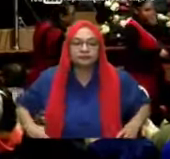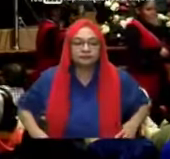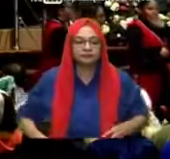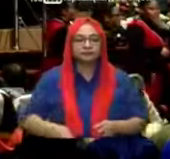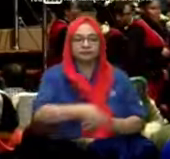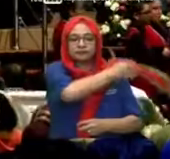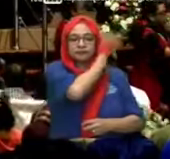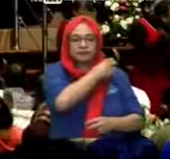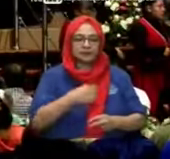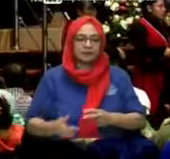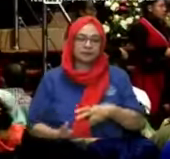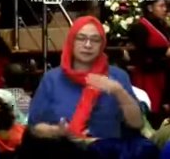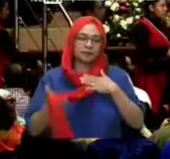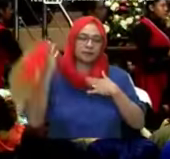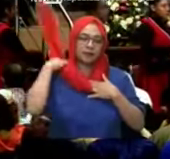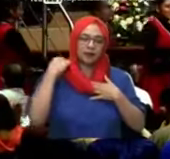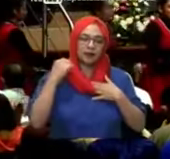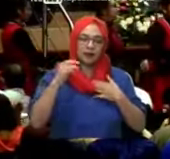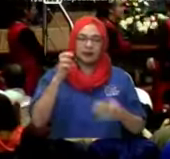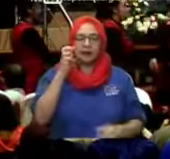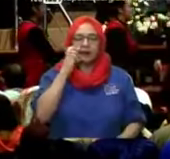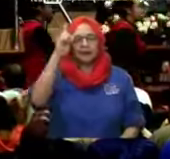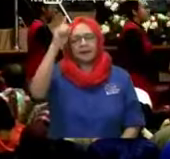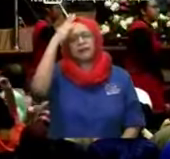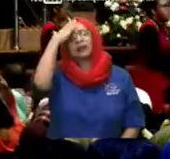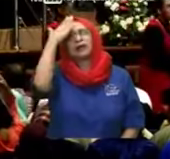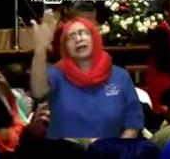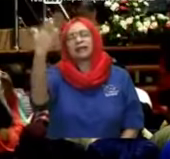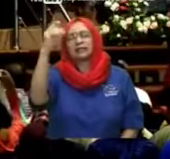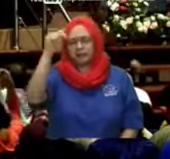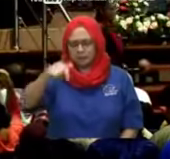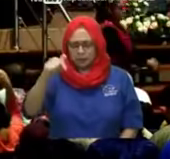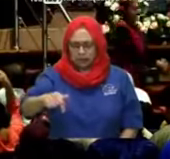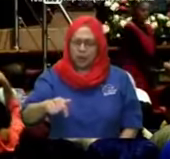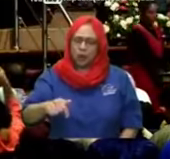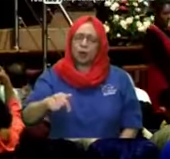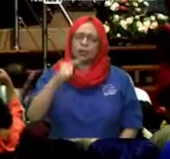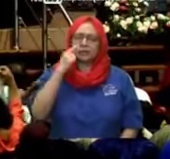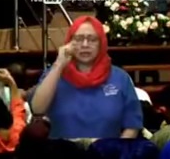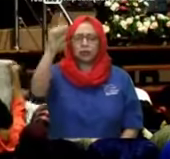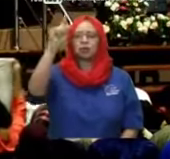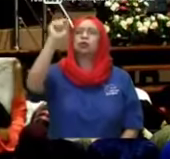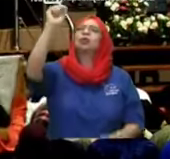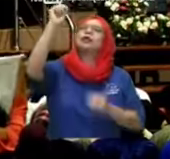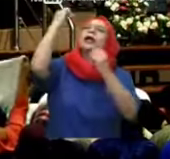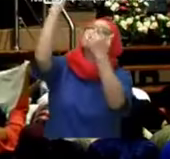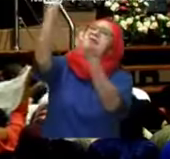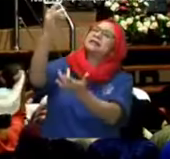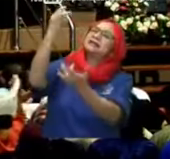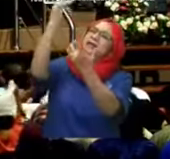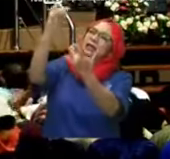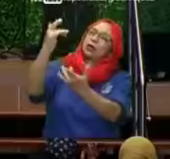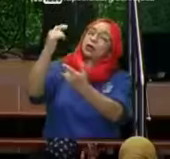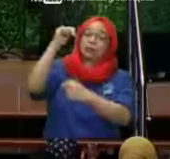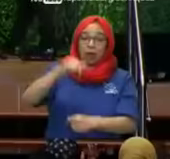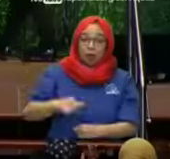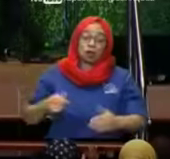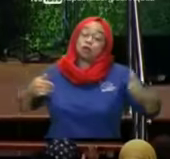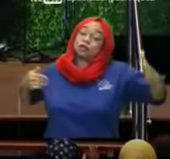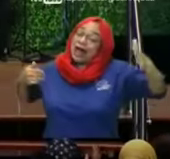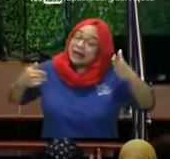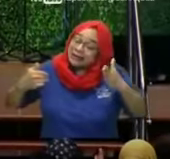damos gracias porque tú eres un Dios bueno, maravilloso, lleno de gracia y de misericordia. Hoy, Señor, venimos